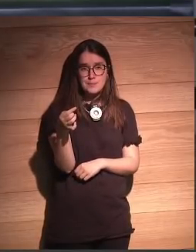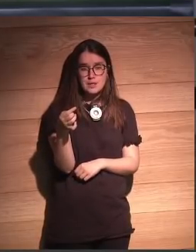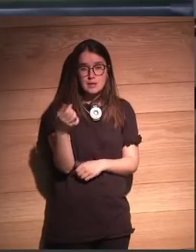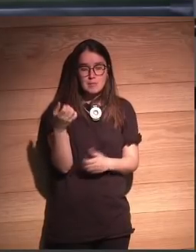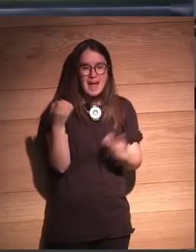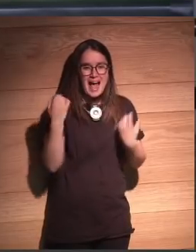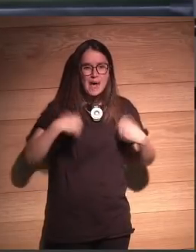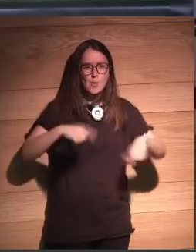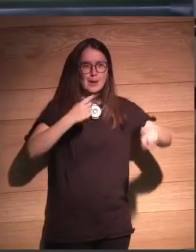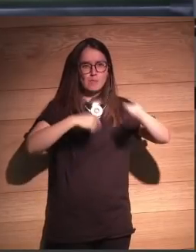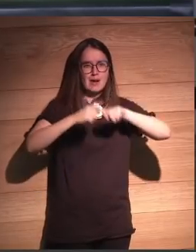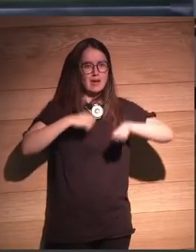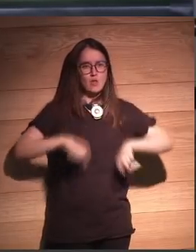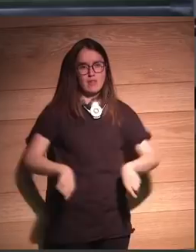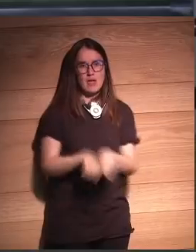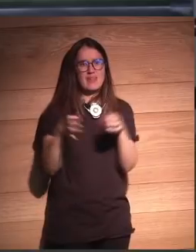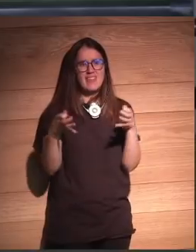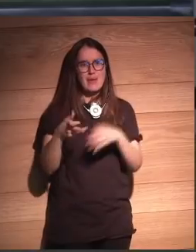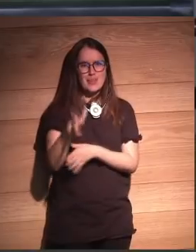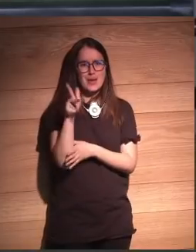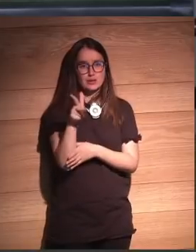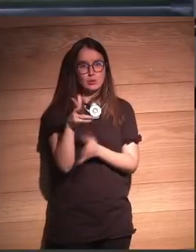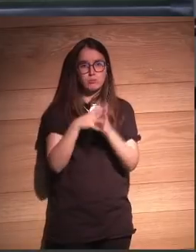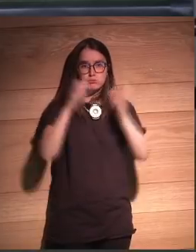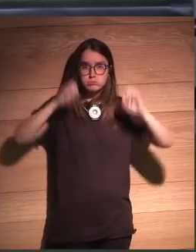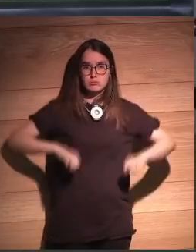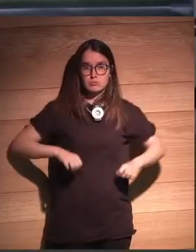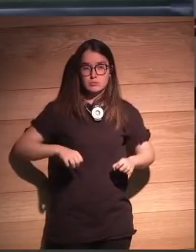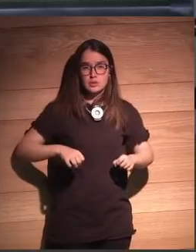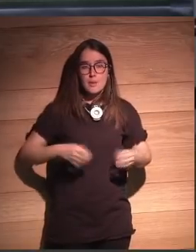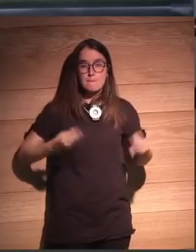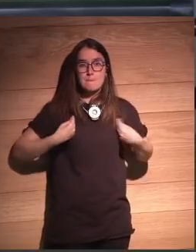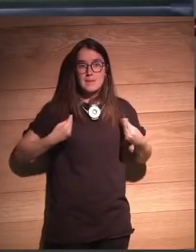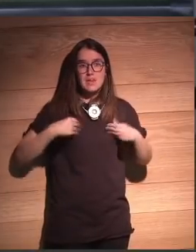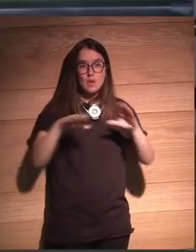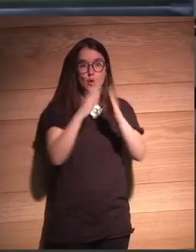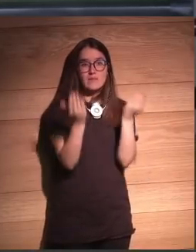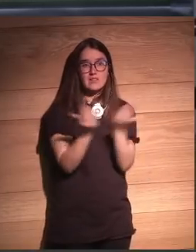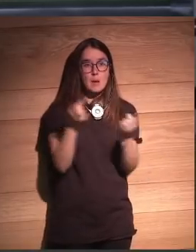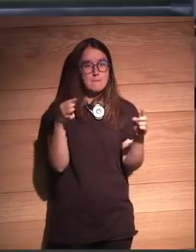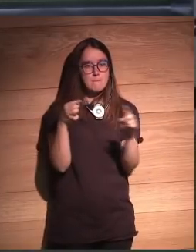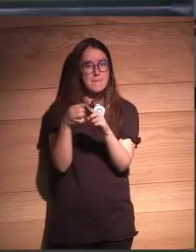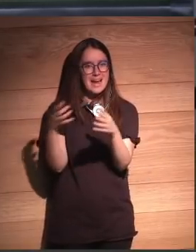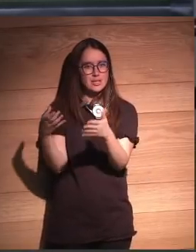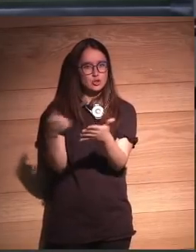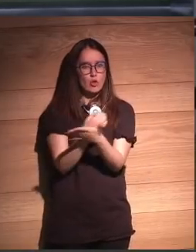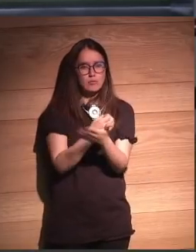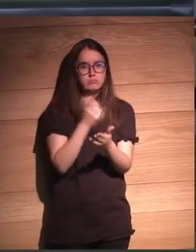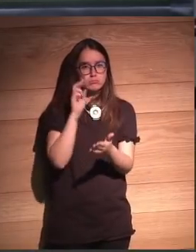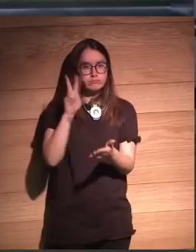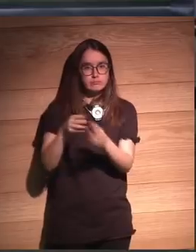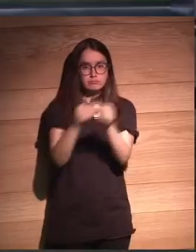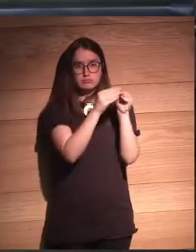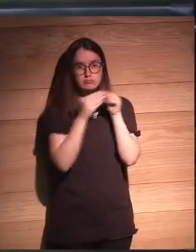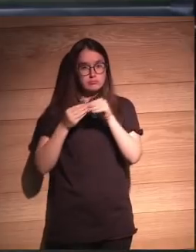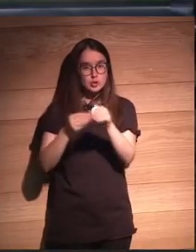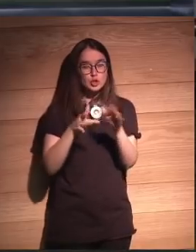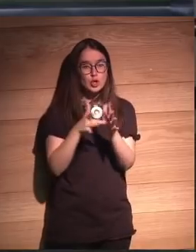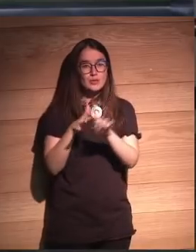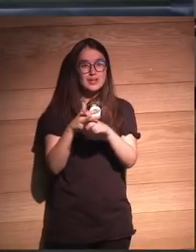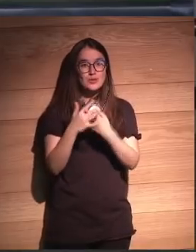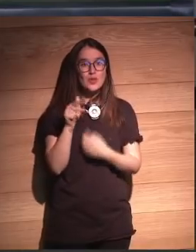del mercado, y están de acuerdo con el objetivo de vivienda universal para todos. De hecho, estamos en una situación